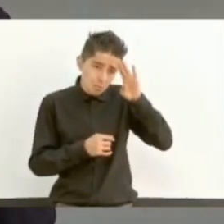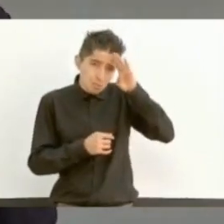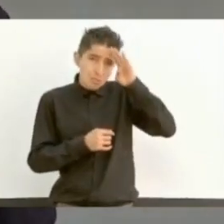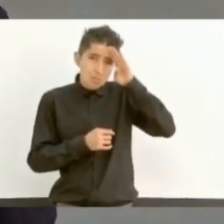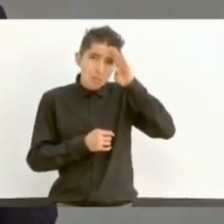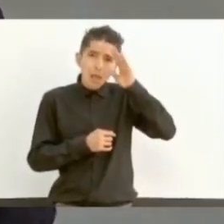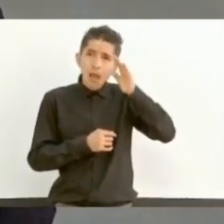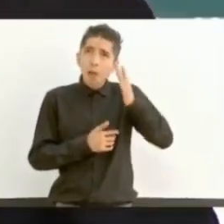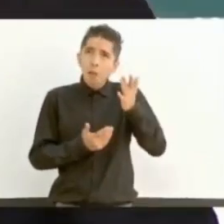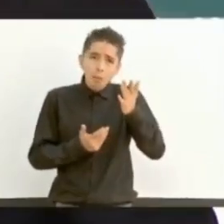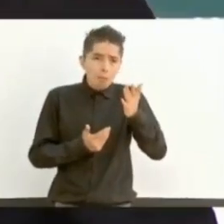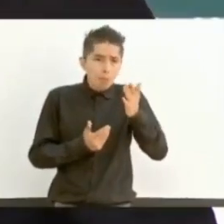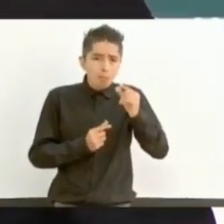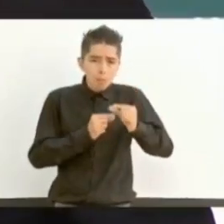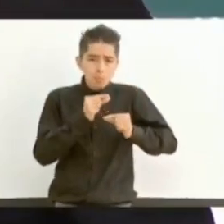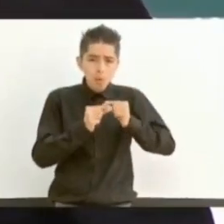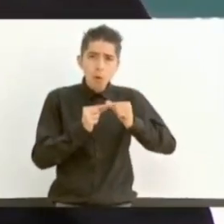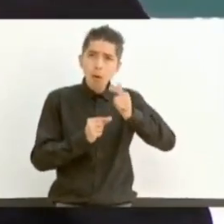con éxito,